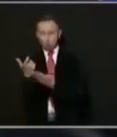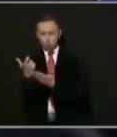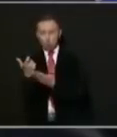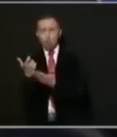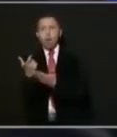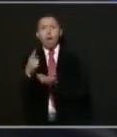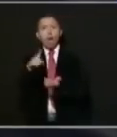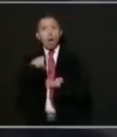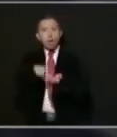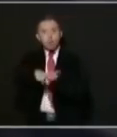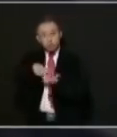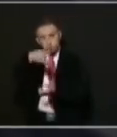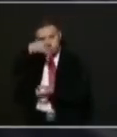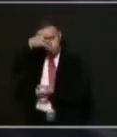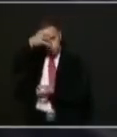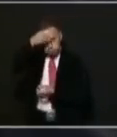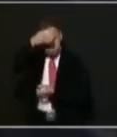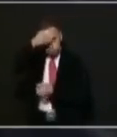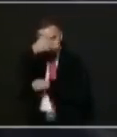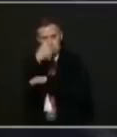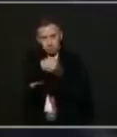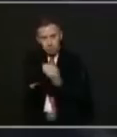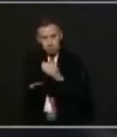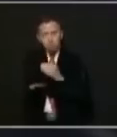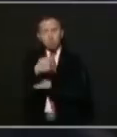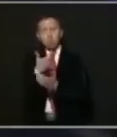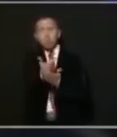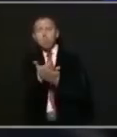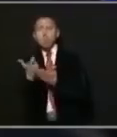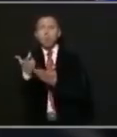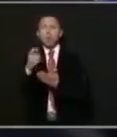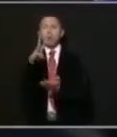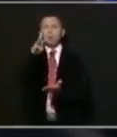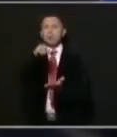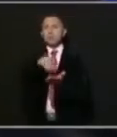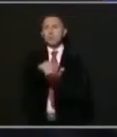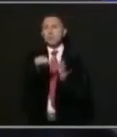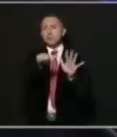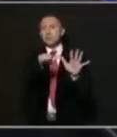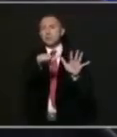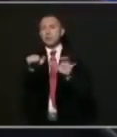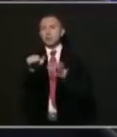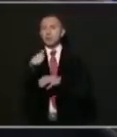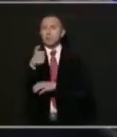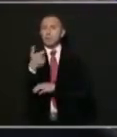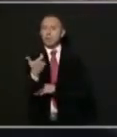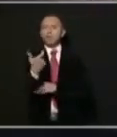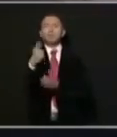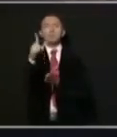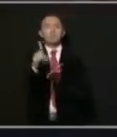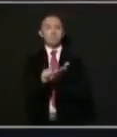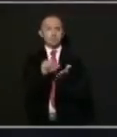están capacitando de 3.600 pesos mensuales.